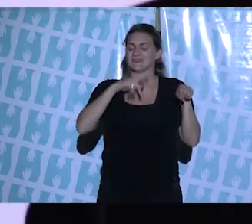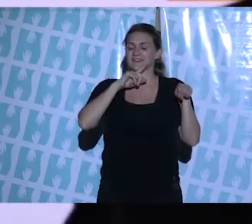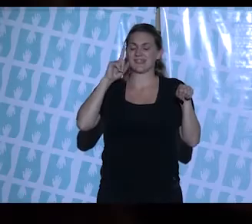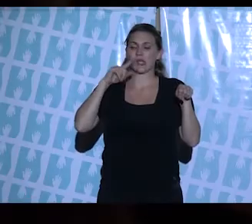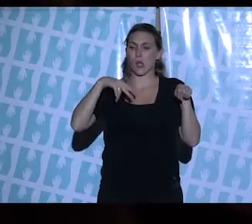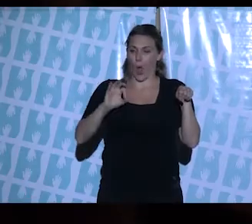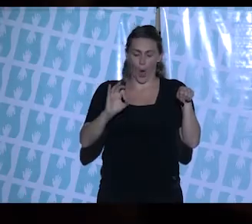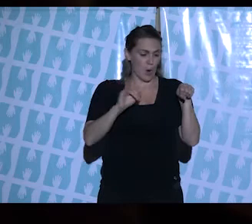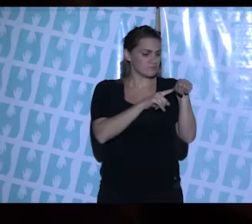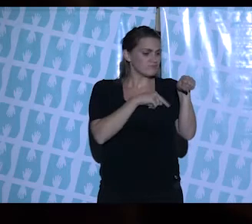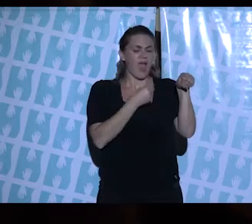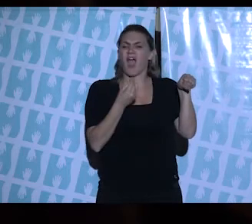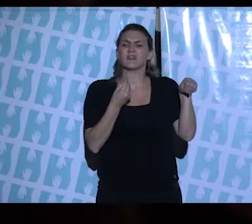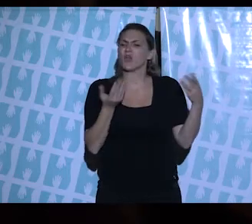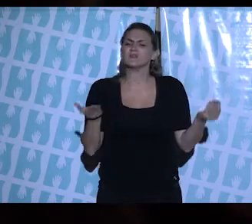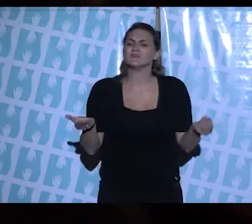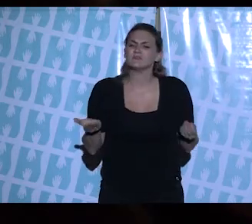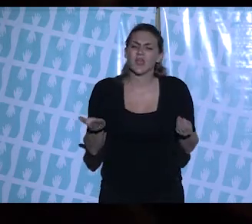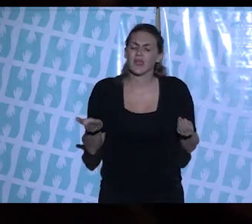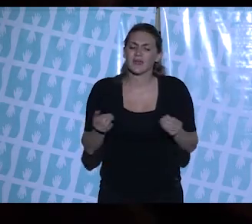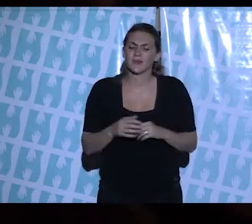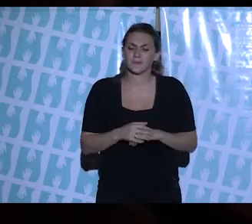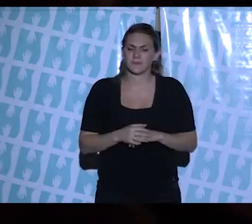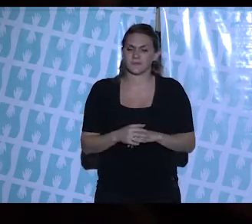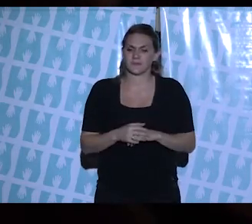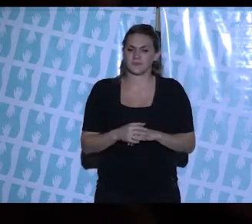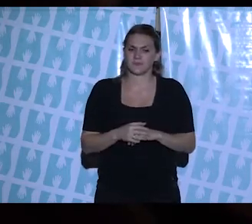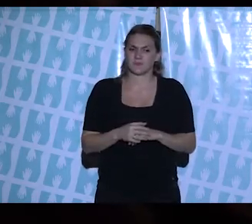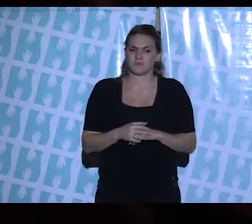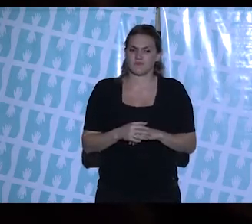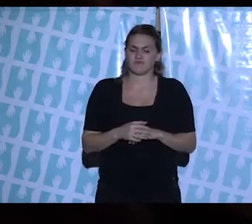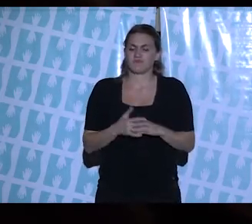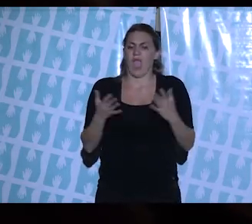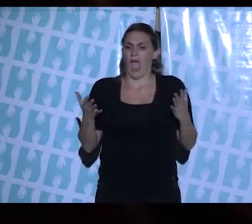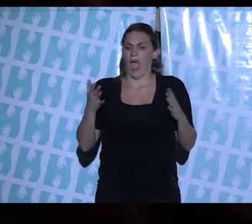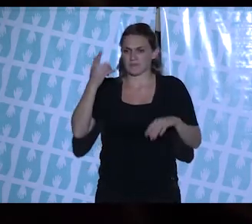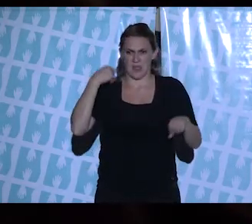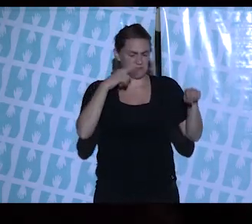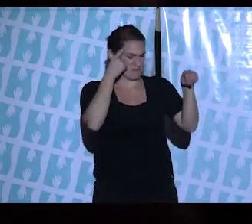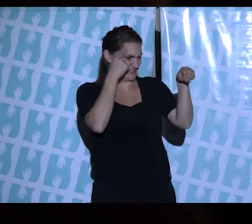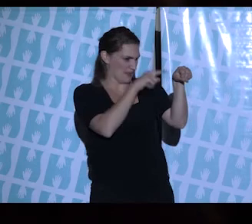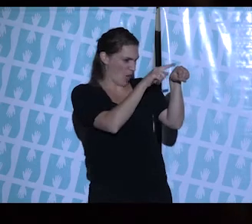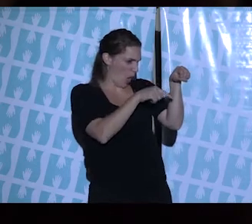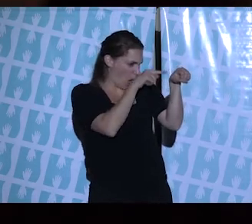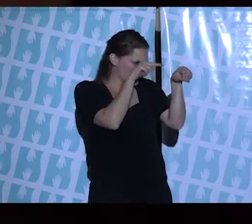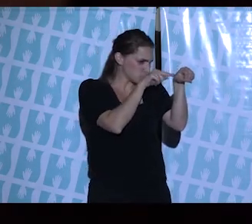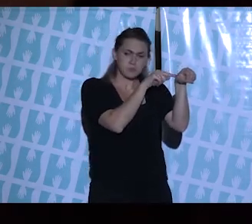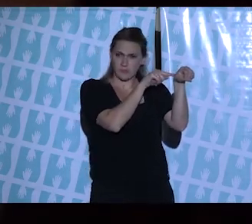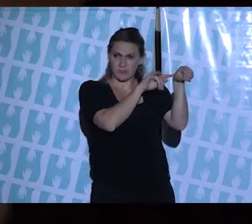Entonces, ¿qué es lo que hicimos? Si el núcleo motor dorsal del vago